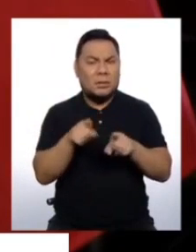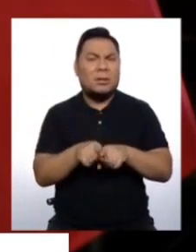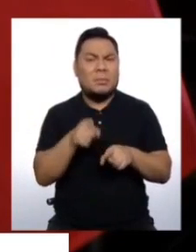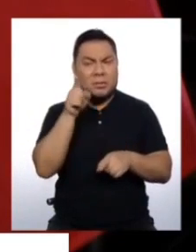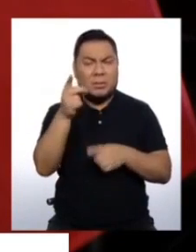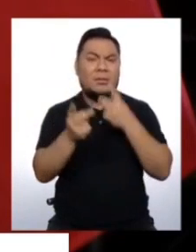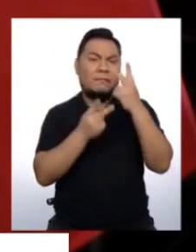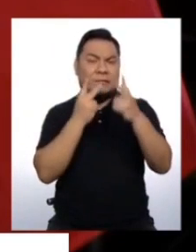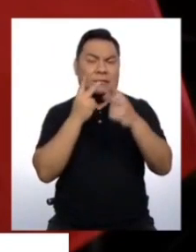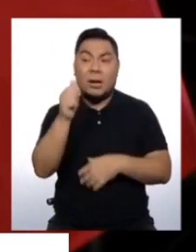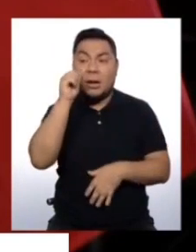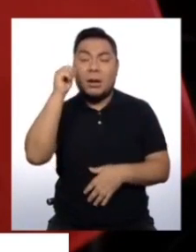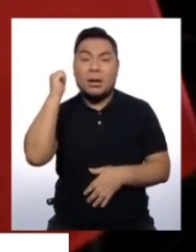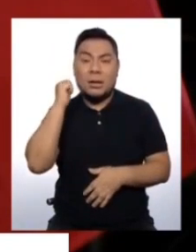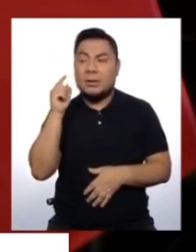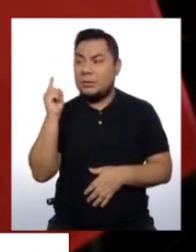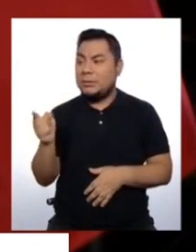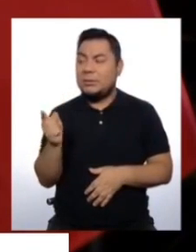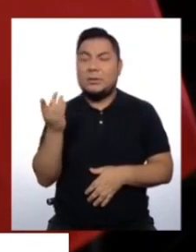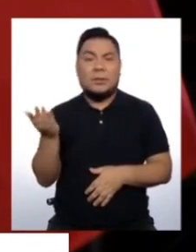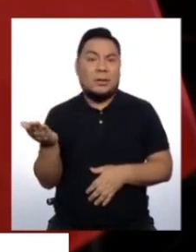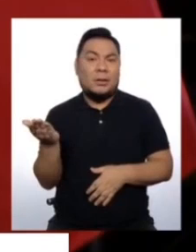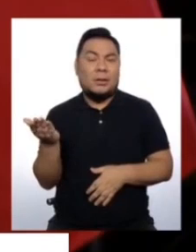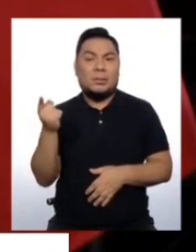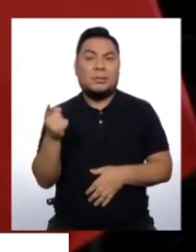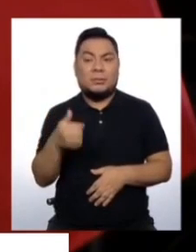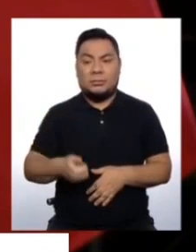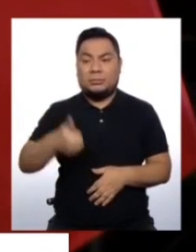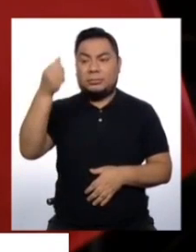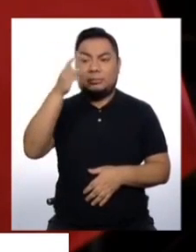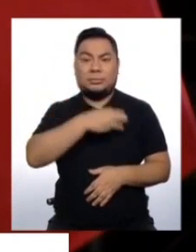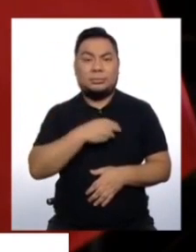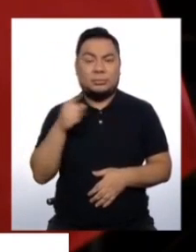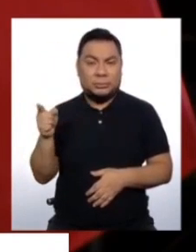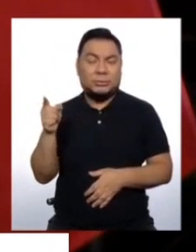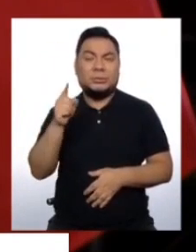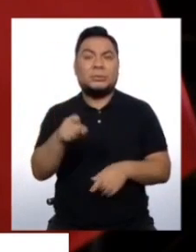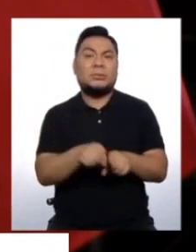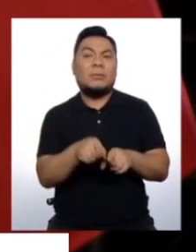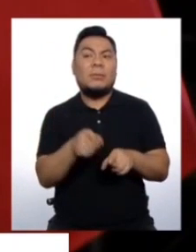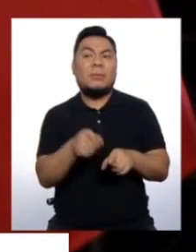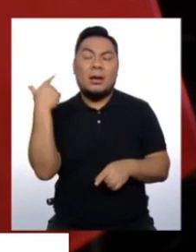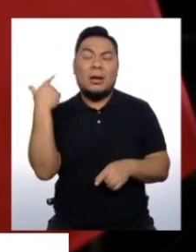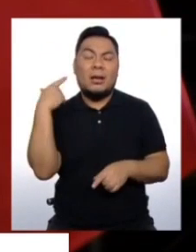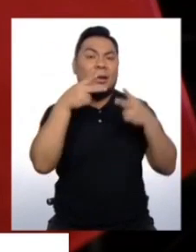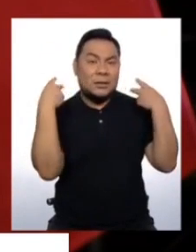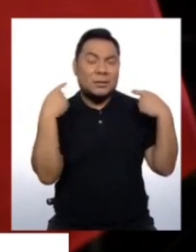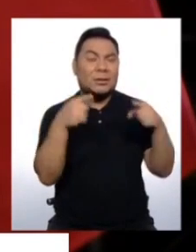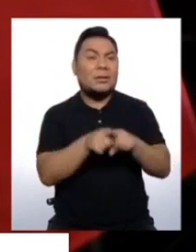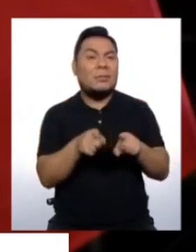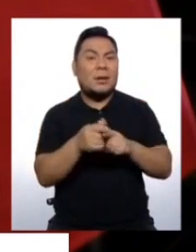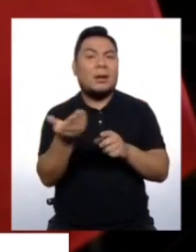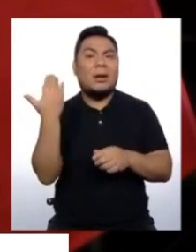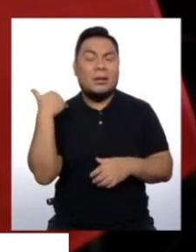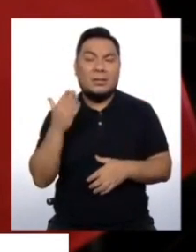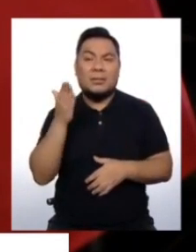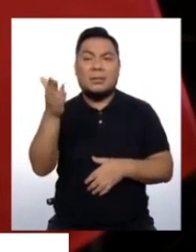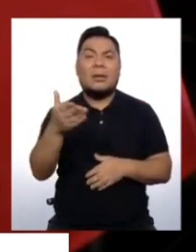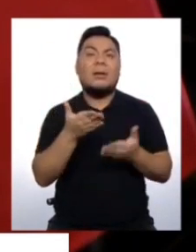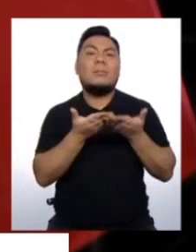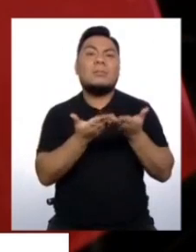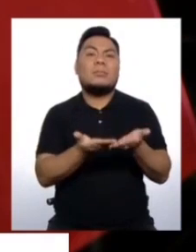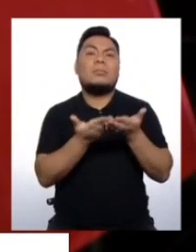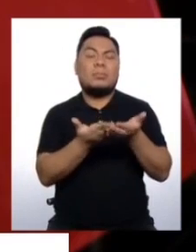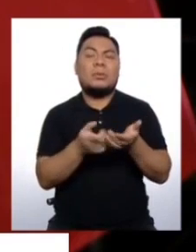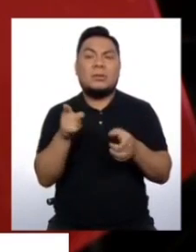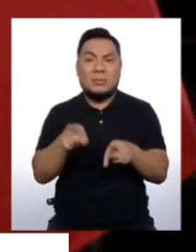visitadas. El día de ayer ha estado el primer ministro, como ha estado antes en Iquitos, como ha estado antes en Pucallpa, como